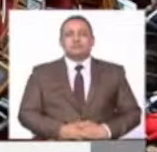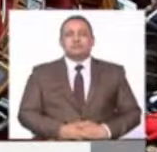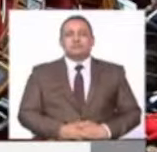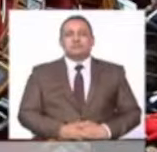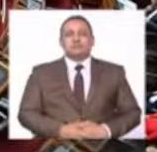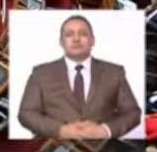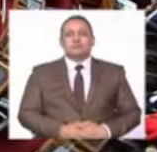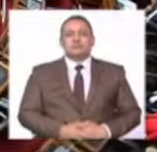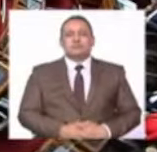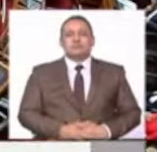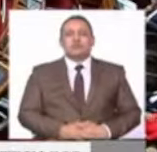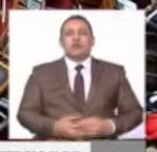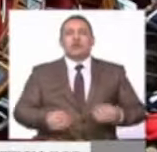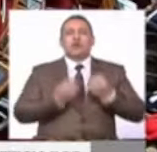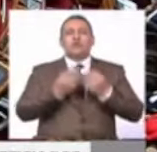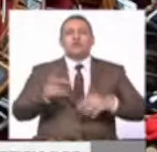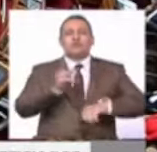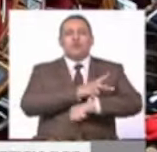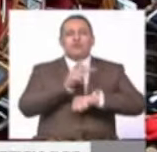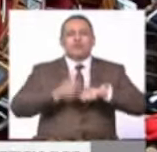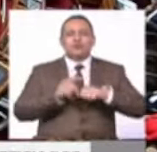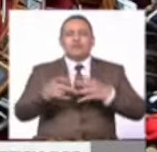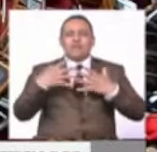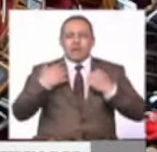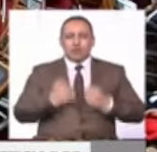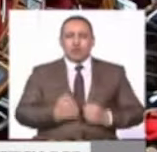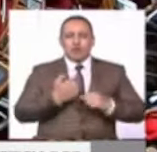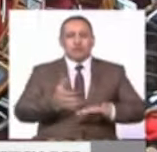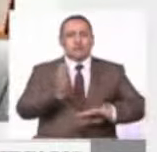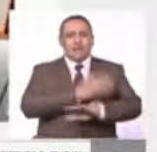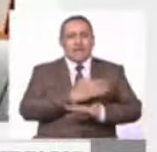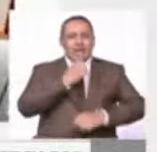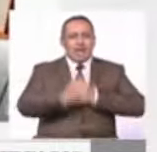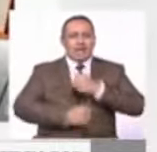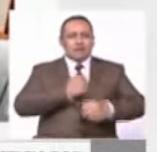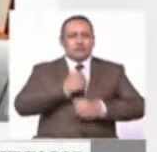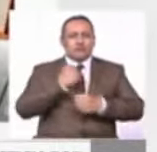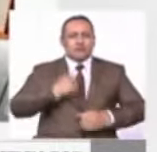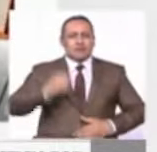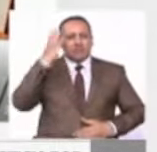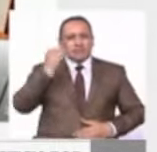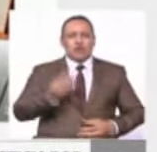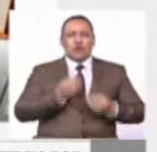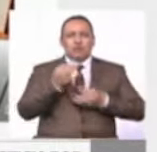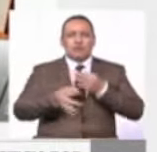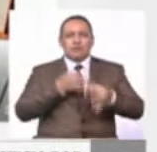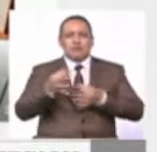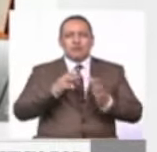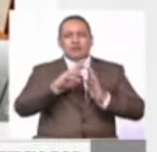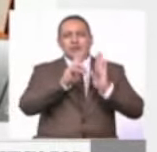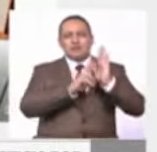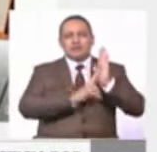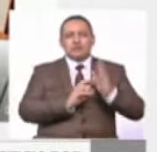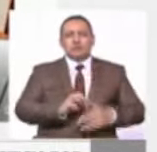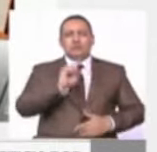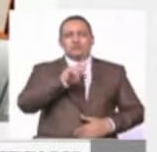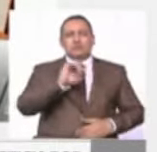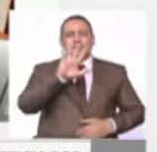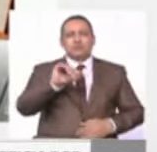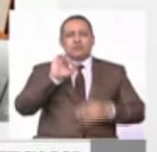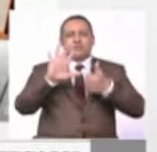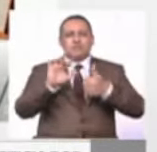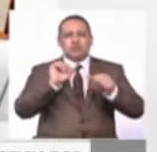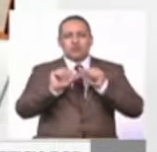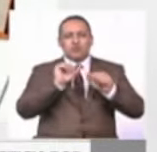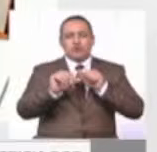siguiente como profesional y jurista de ampla trayectoria Cómo interpreta el requisito del artículo 156